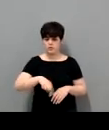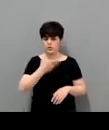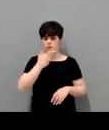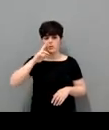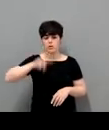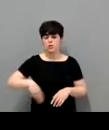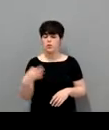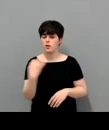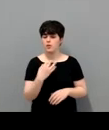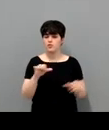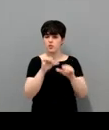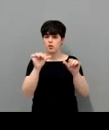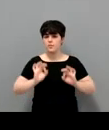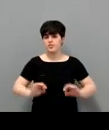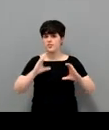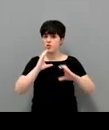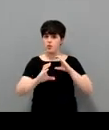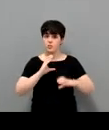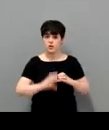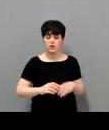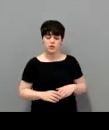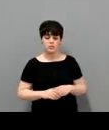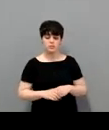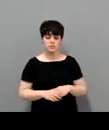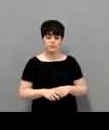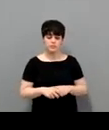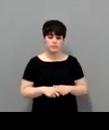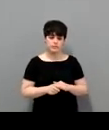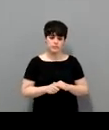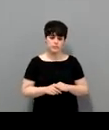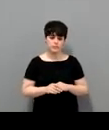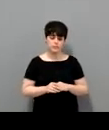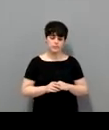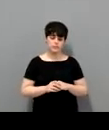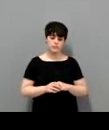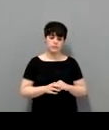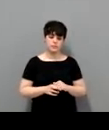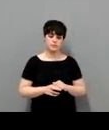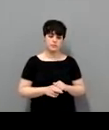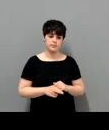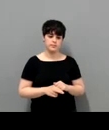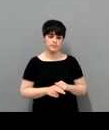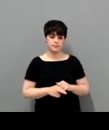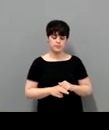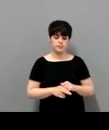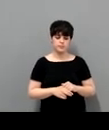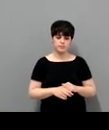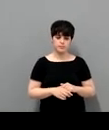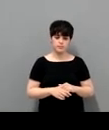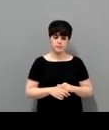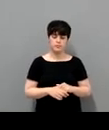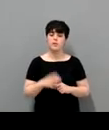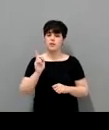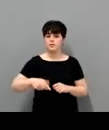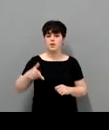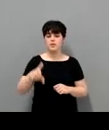conozca nuestra forma de comunicar. Para que reconozcan nuestro